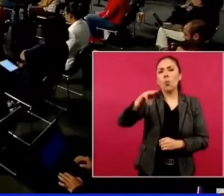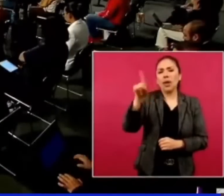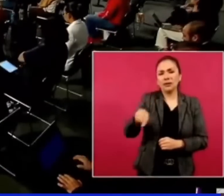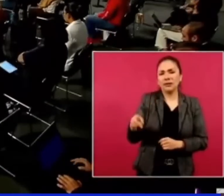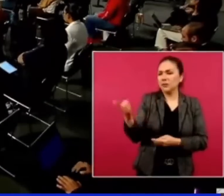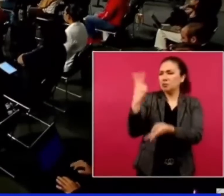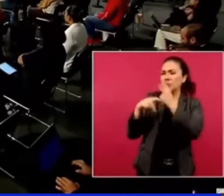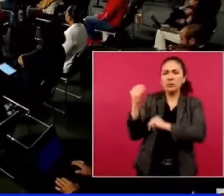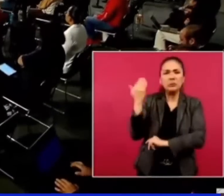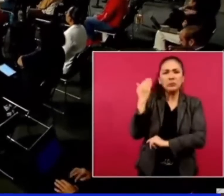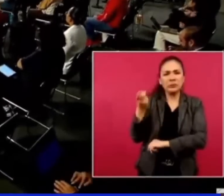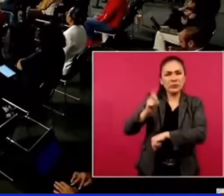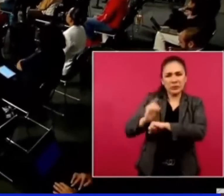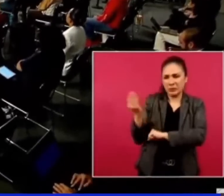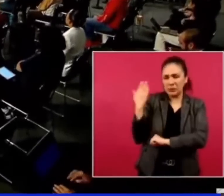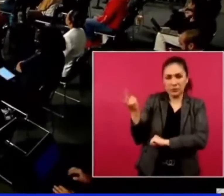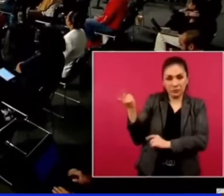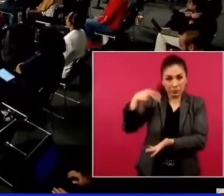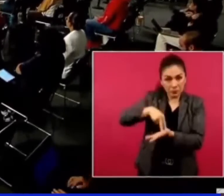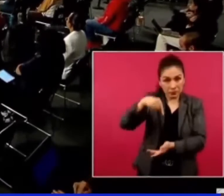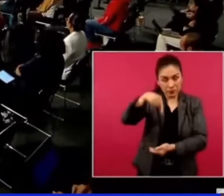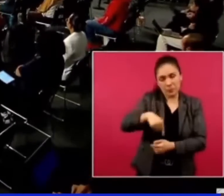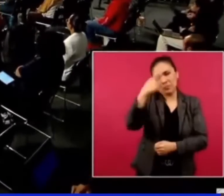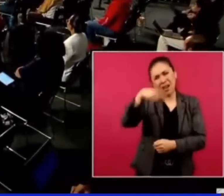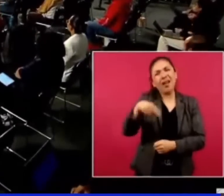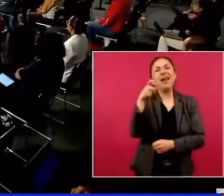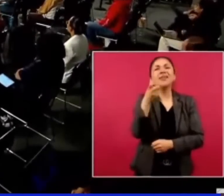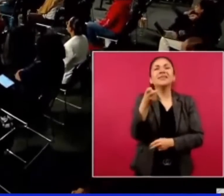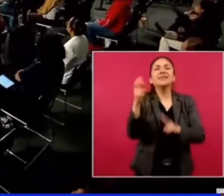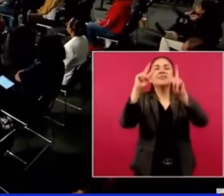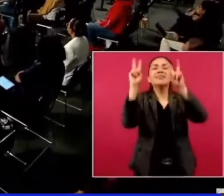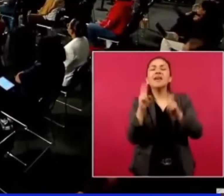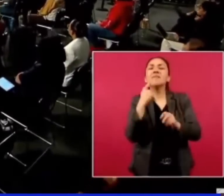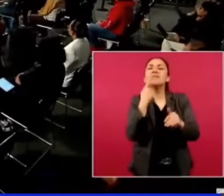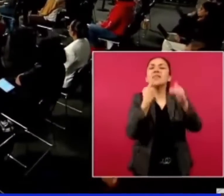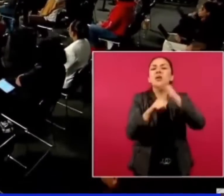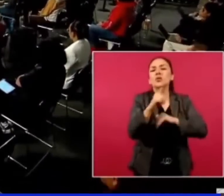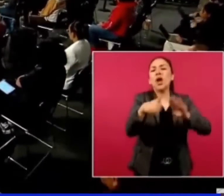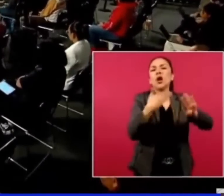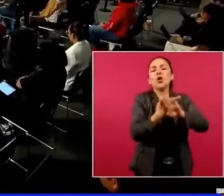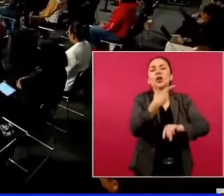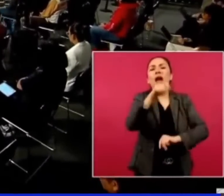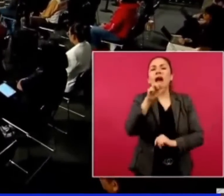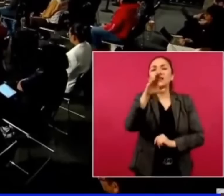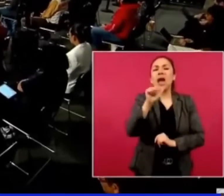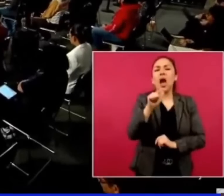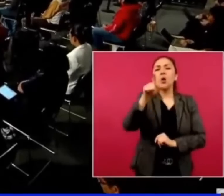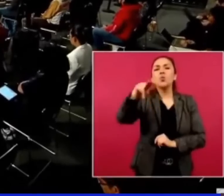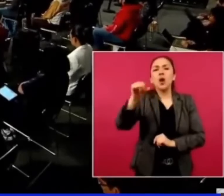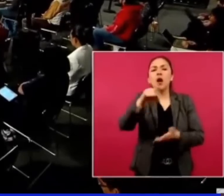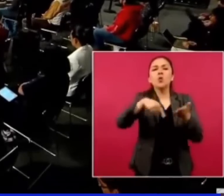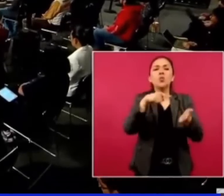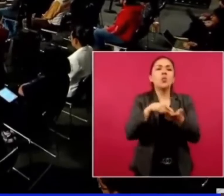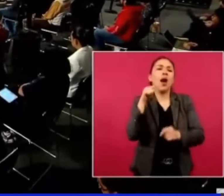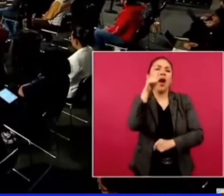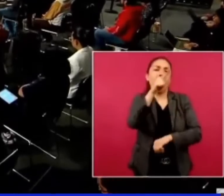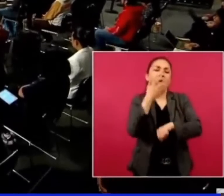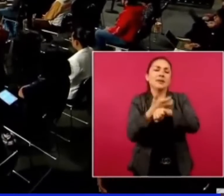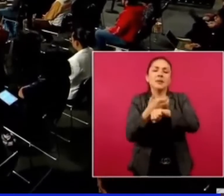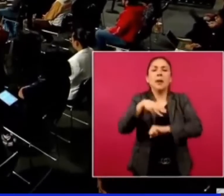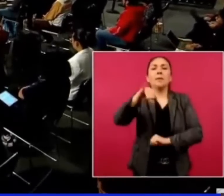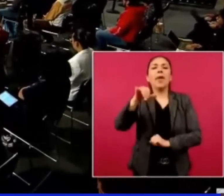En el tema de la denuncia que se le haría a García Luna en Miami, o Miami, como dicen ahí en Estados